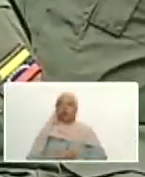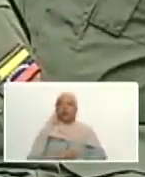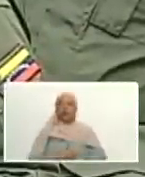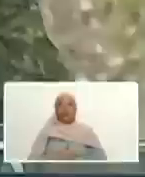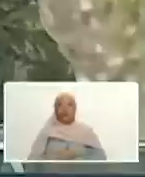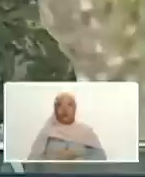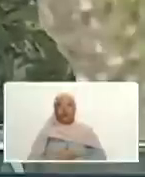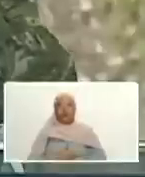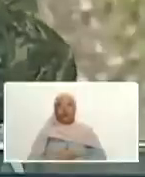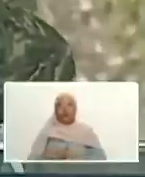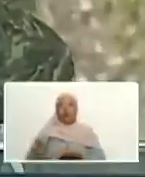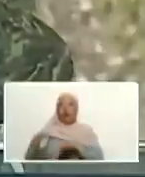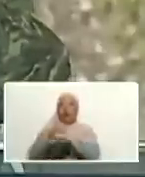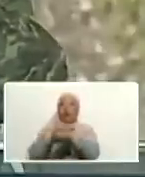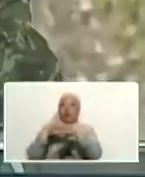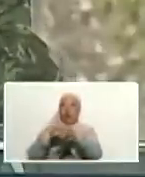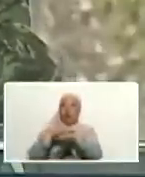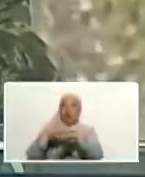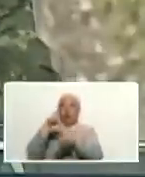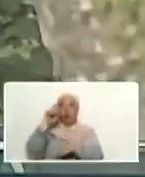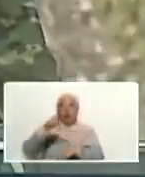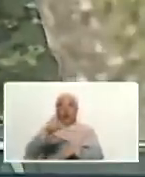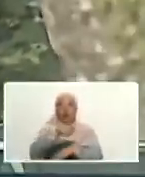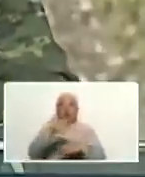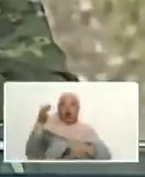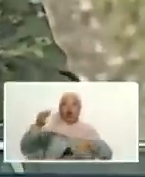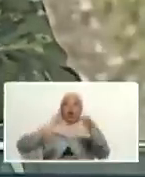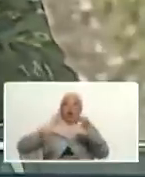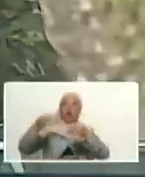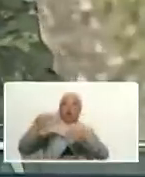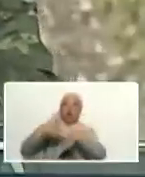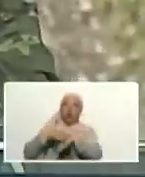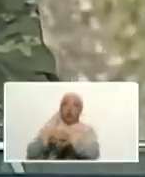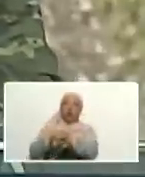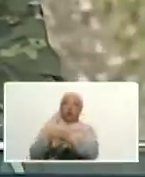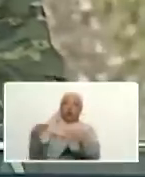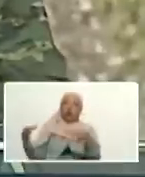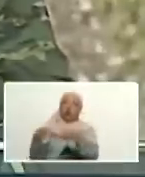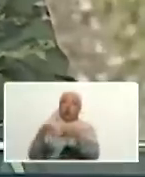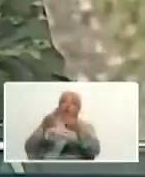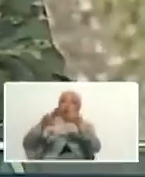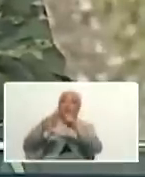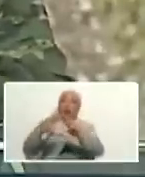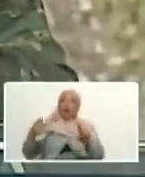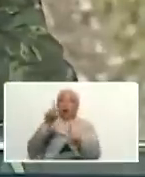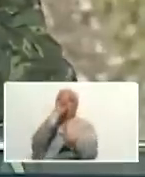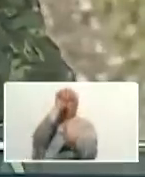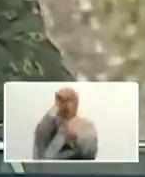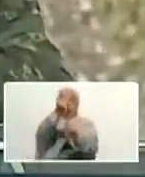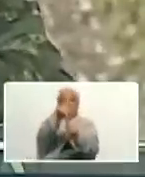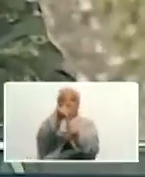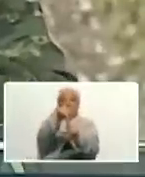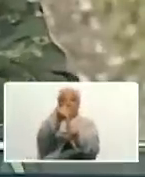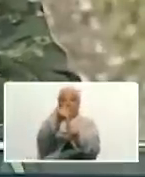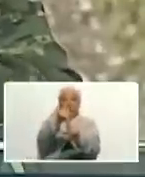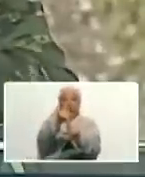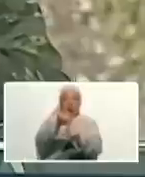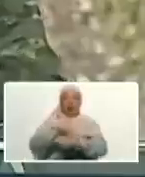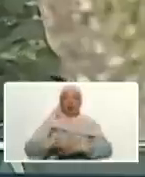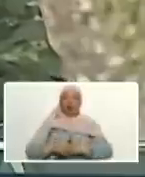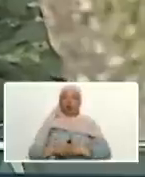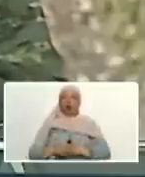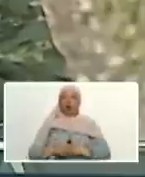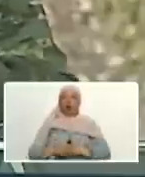Entre el Ministerio del Poder Popular para el Interior y Justicia, los cuadrantes de paz y toda la batalla que dan las